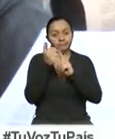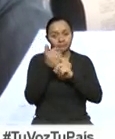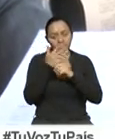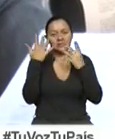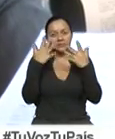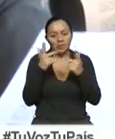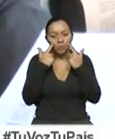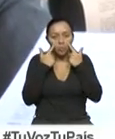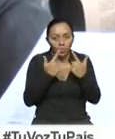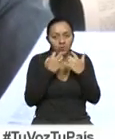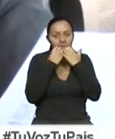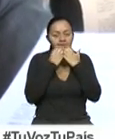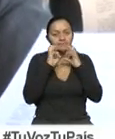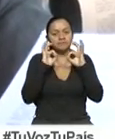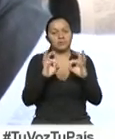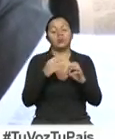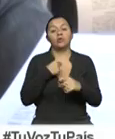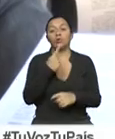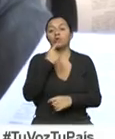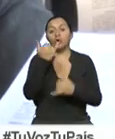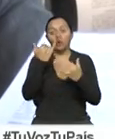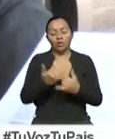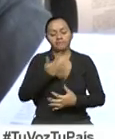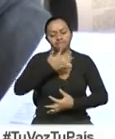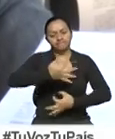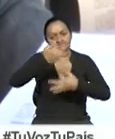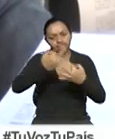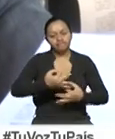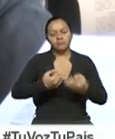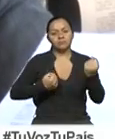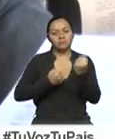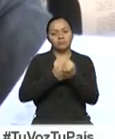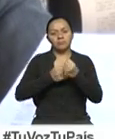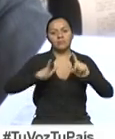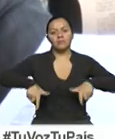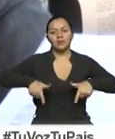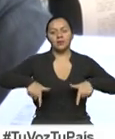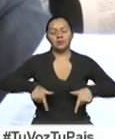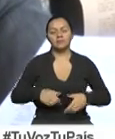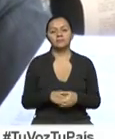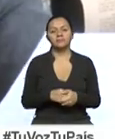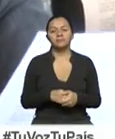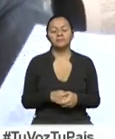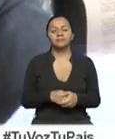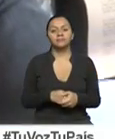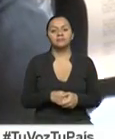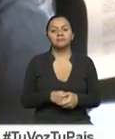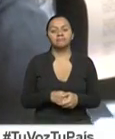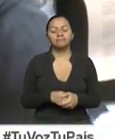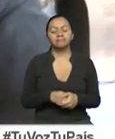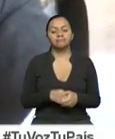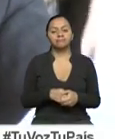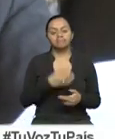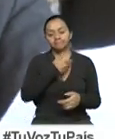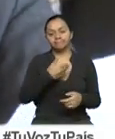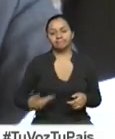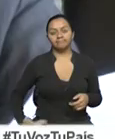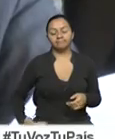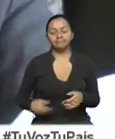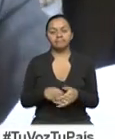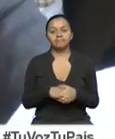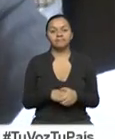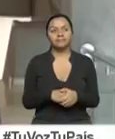alcanzados, por lo que expresamos nuestro apoyo a la candidatura del compañero Lenín Moreno Garcés para la presidencia de la